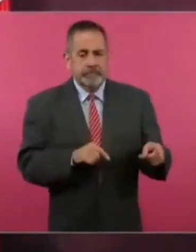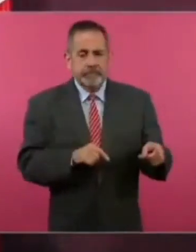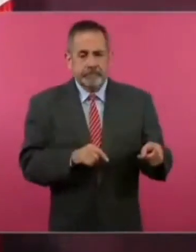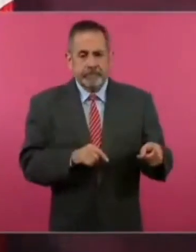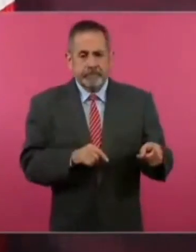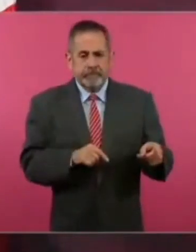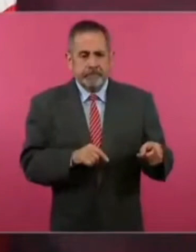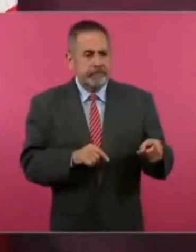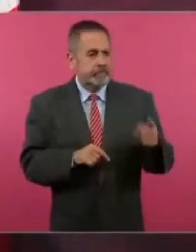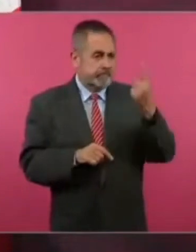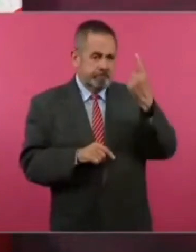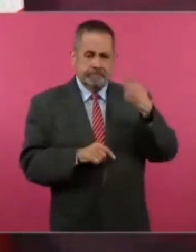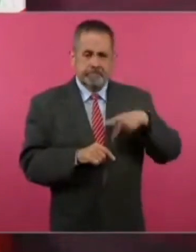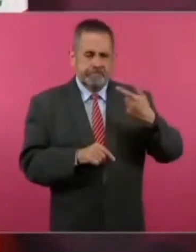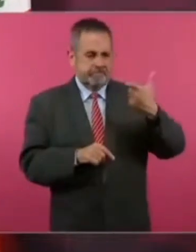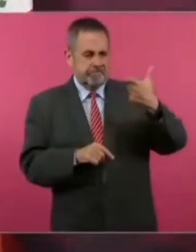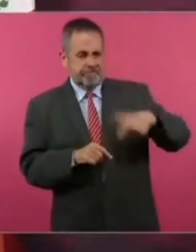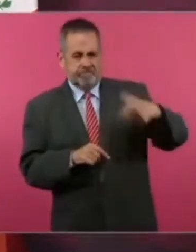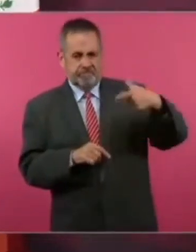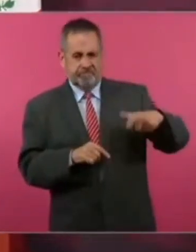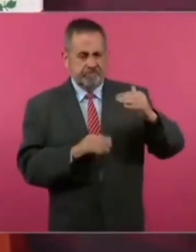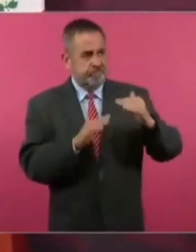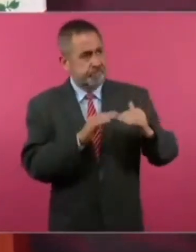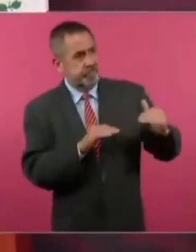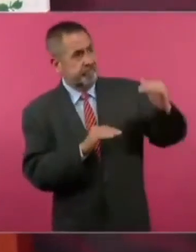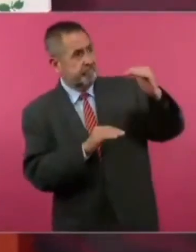a los de arriba de la pirámide social.